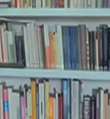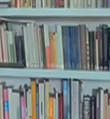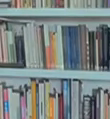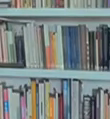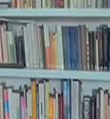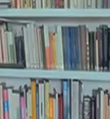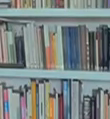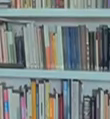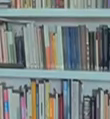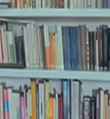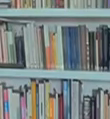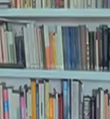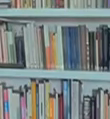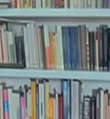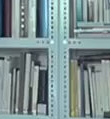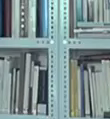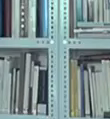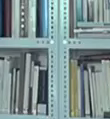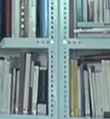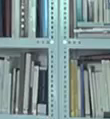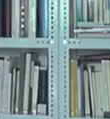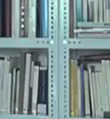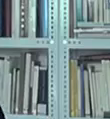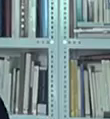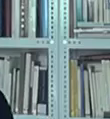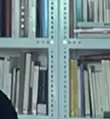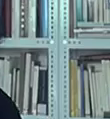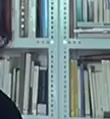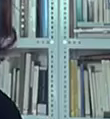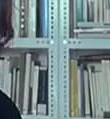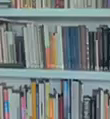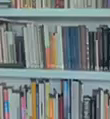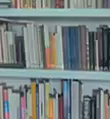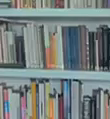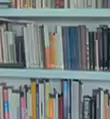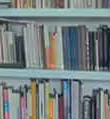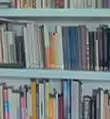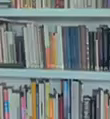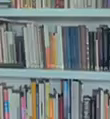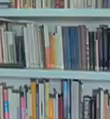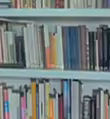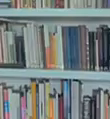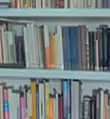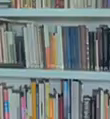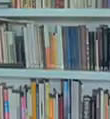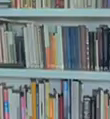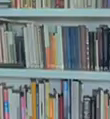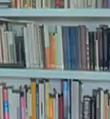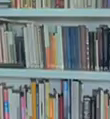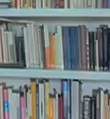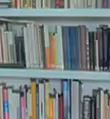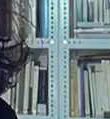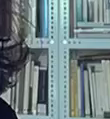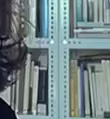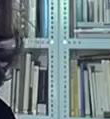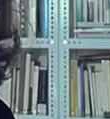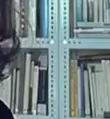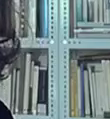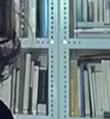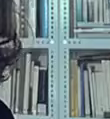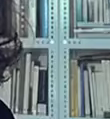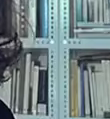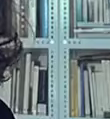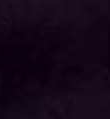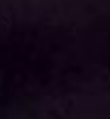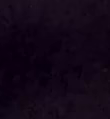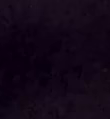¿Quién puede decir que no ha sentido miedo? Algunos más, otros menos, pero sin duda todos alguna vez lo hemos sentido. ¿No es